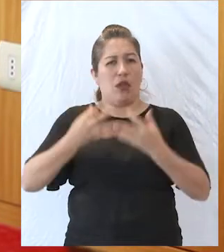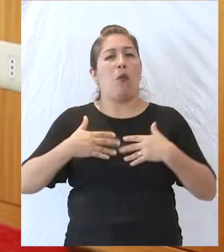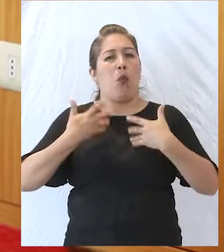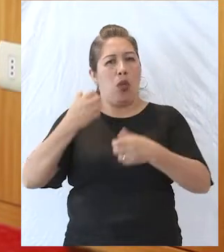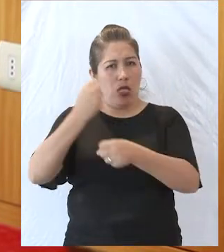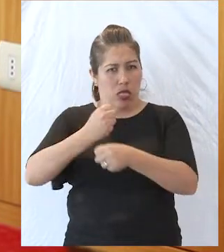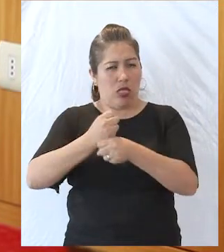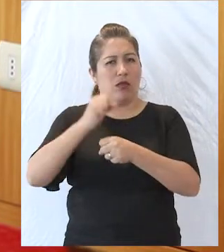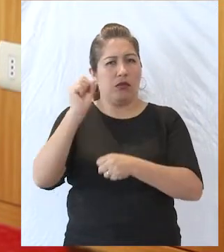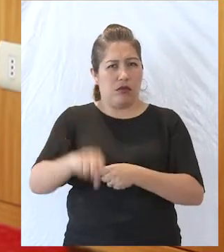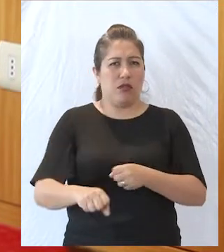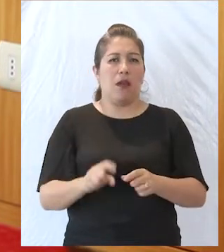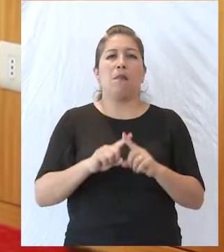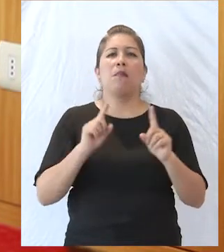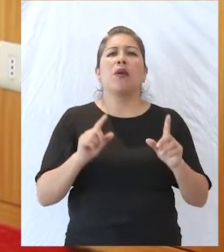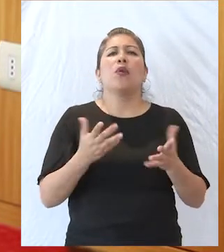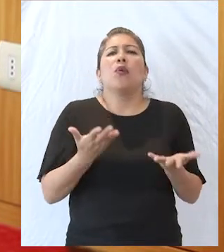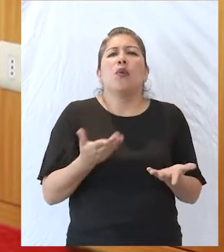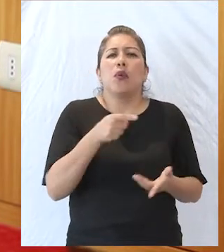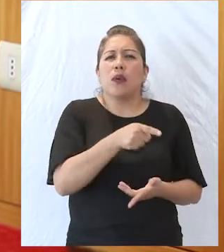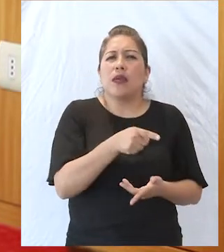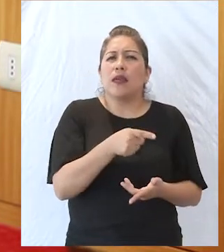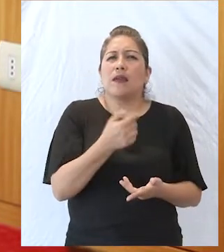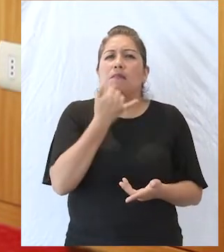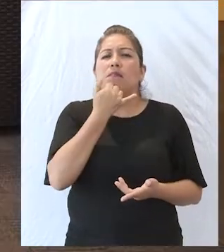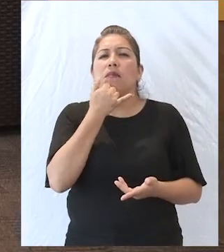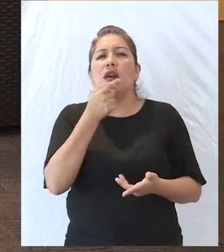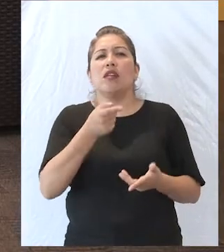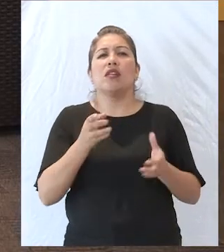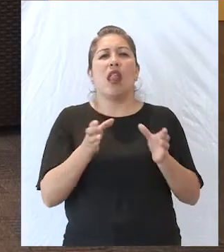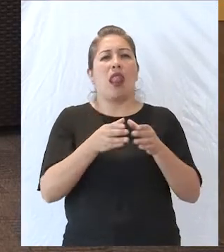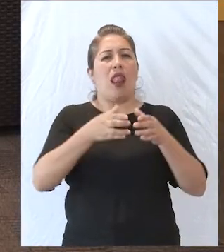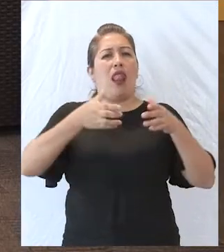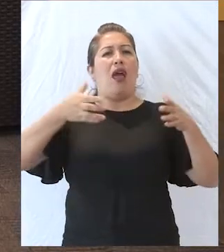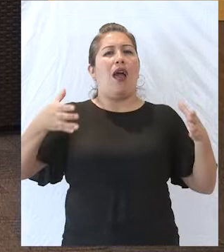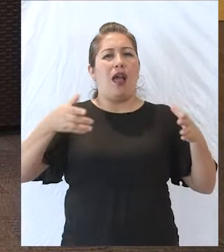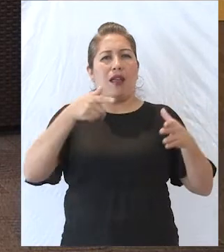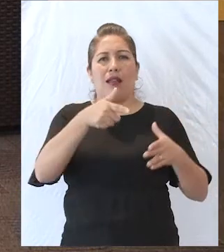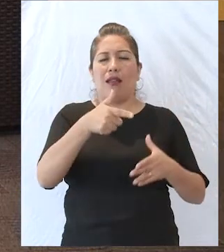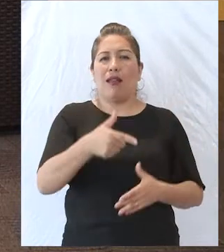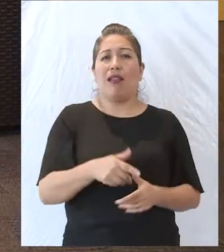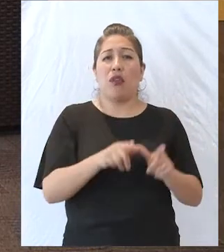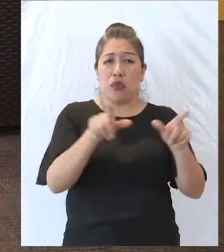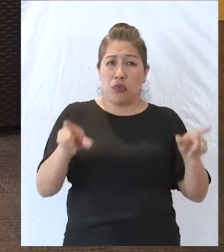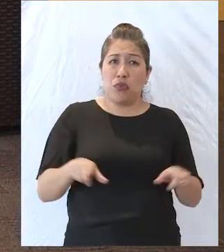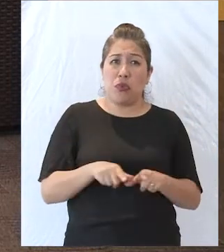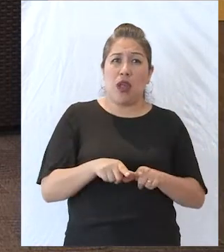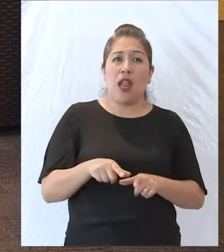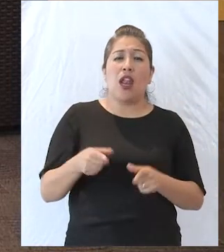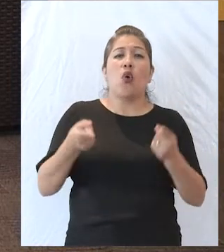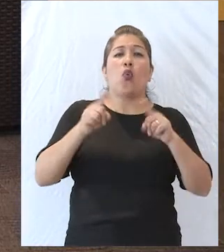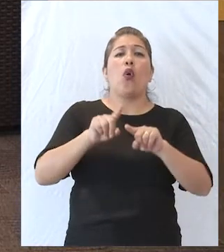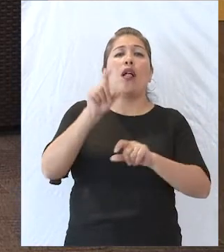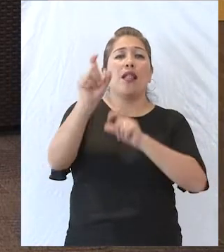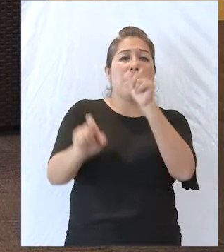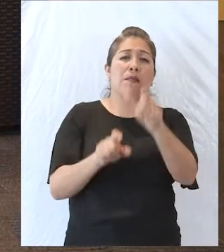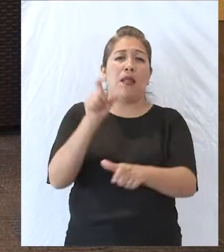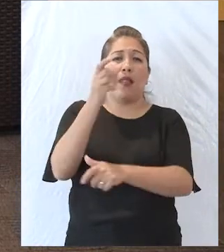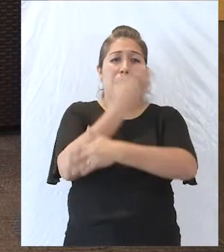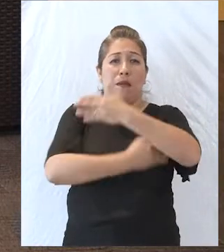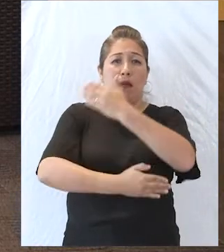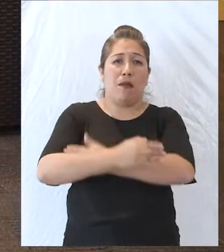manera trabajar, acceder al empleo. Pero ¿qué pasa con ese gran sector de personas con discapacidad que